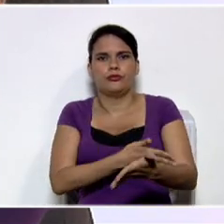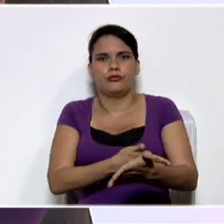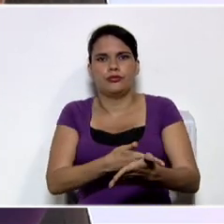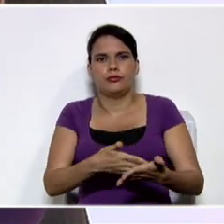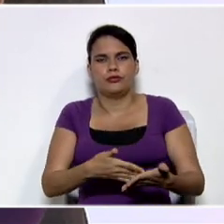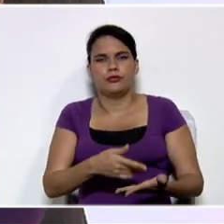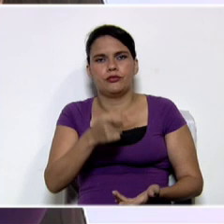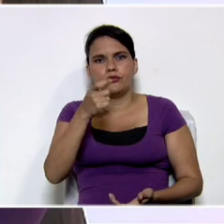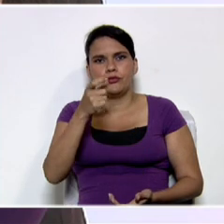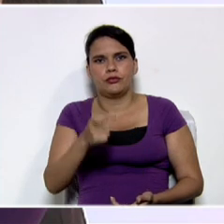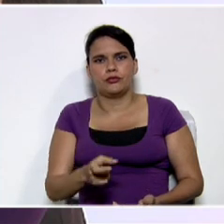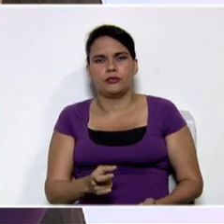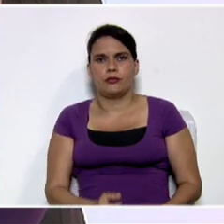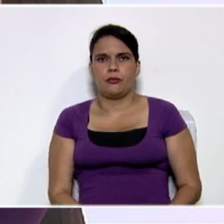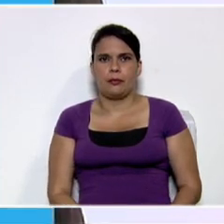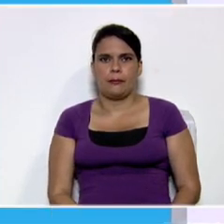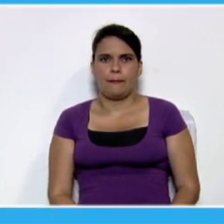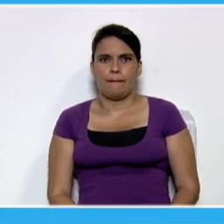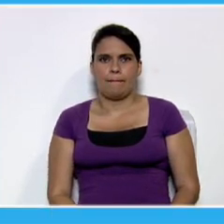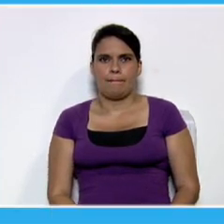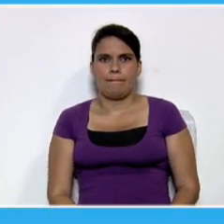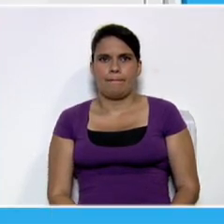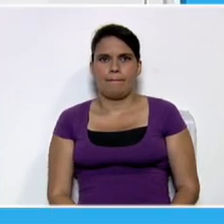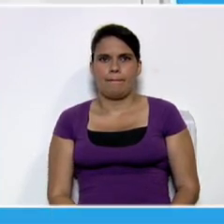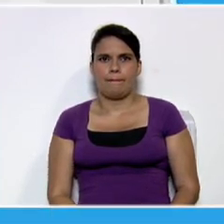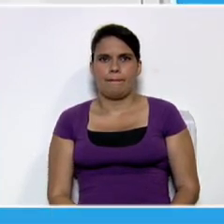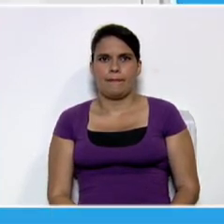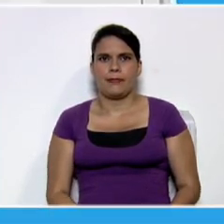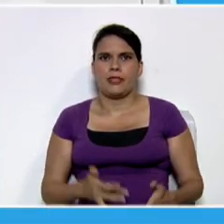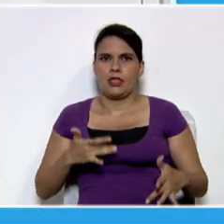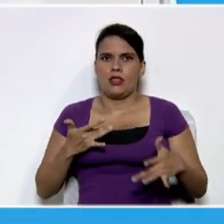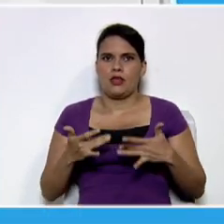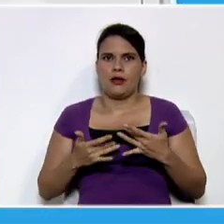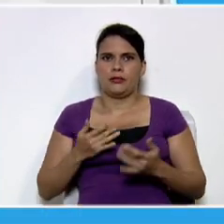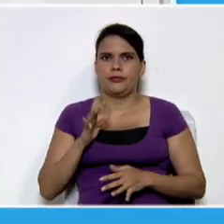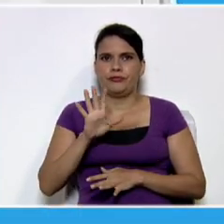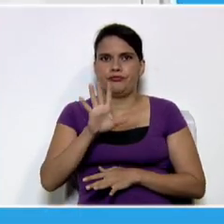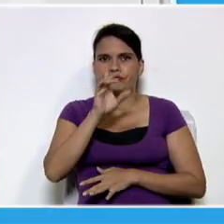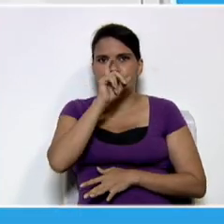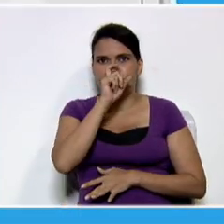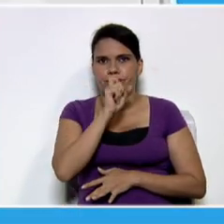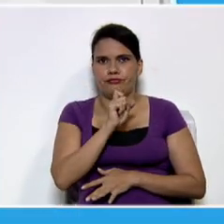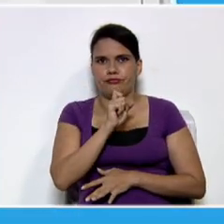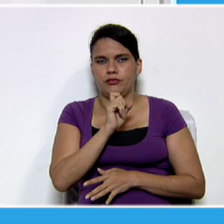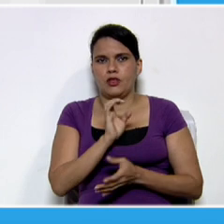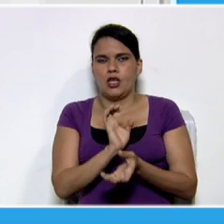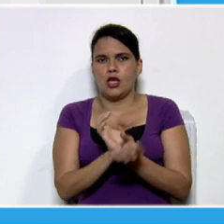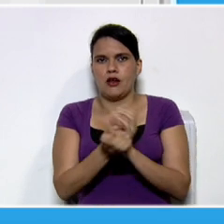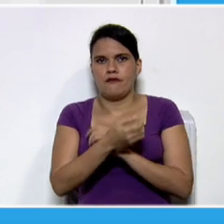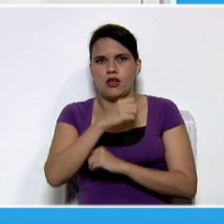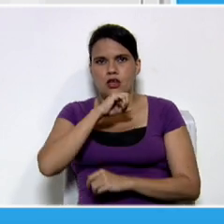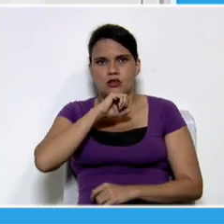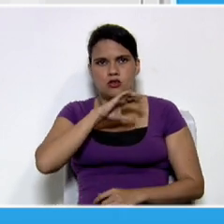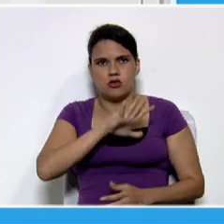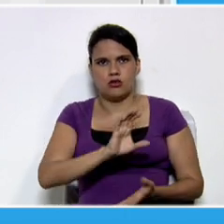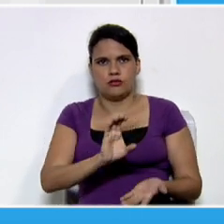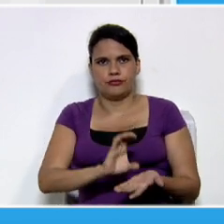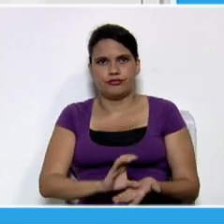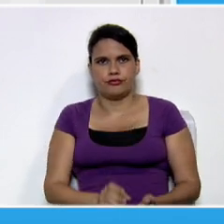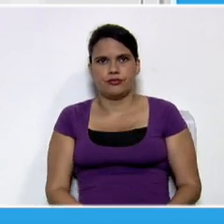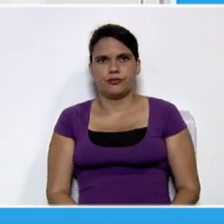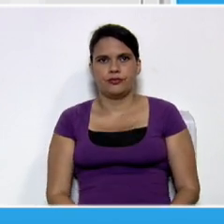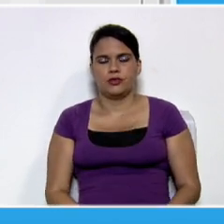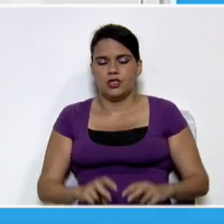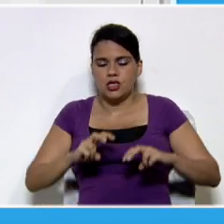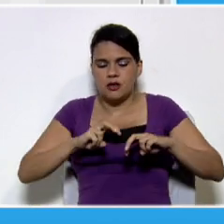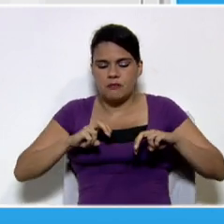lo que corresponde a estos índices. La actividad para quinto año en el área de Geografía, Historia y Ciudadanía es la siguiente.